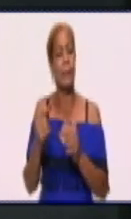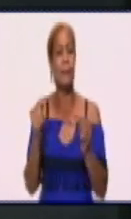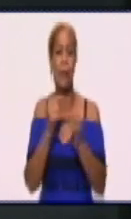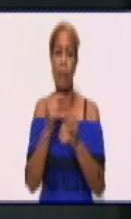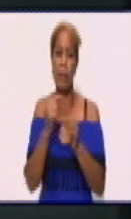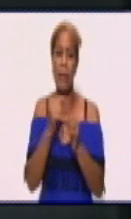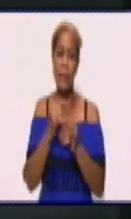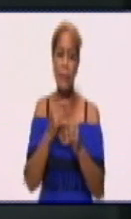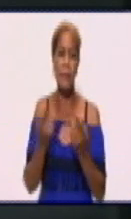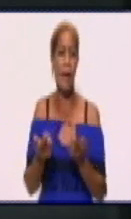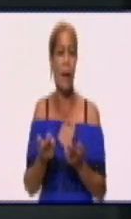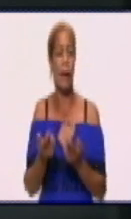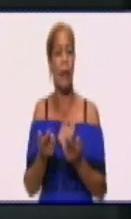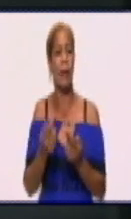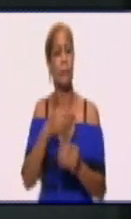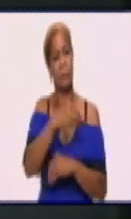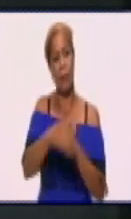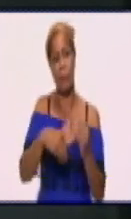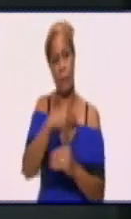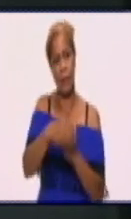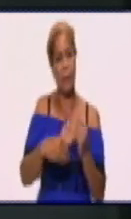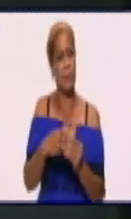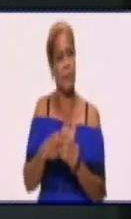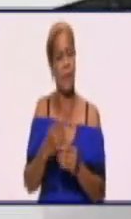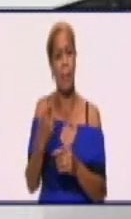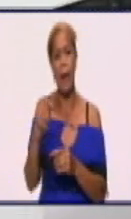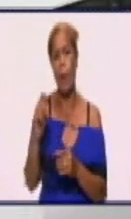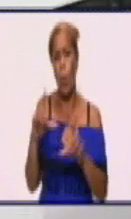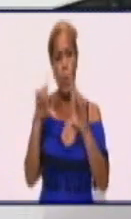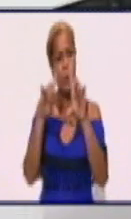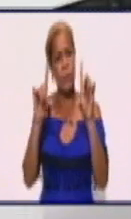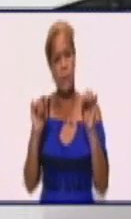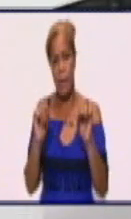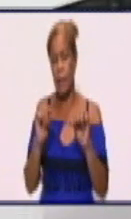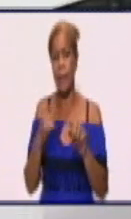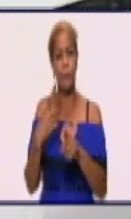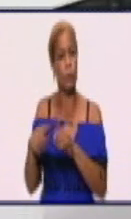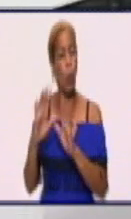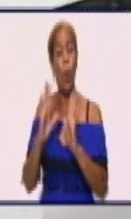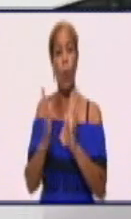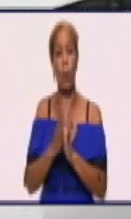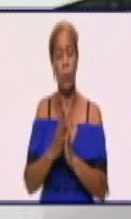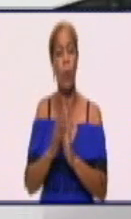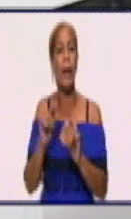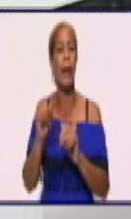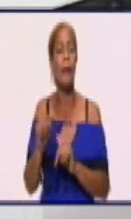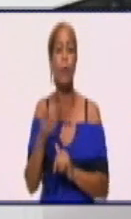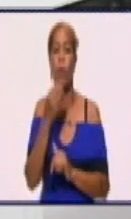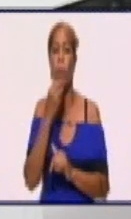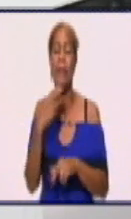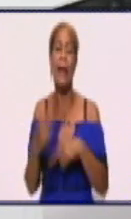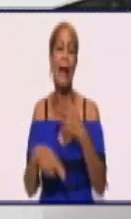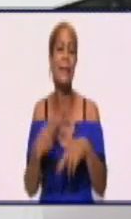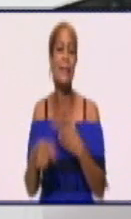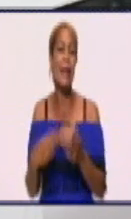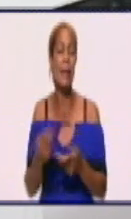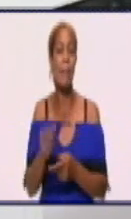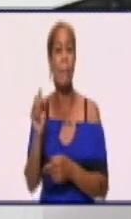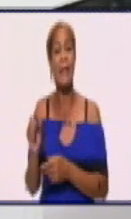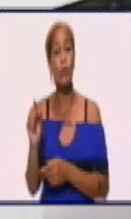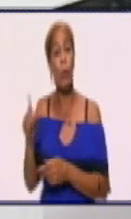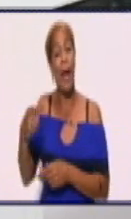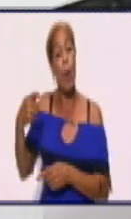cheque el pago de los aportes personal ahora esto lo pueden hacer las personas naturales y las personas jurídicas